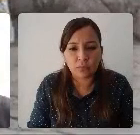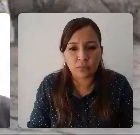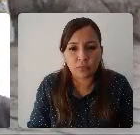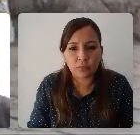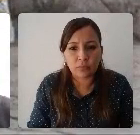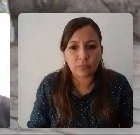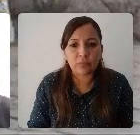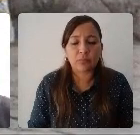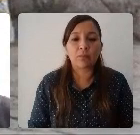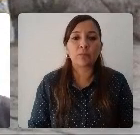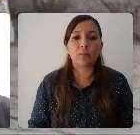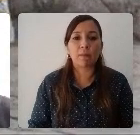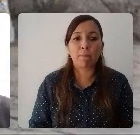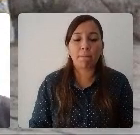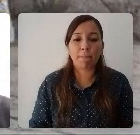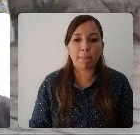para ver esas.